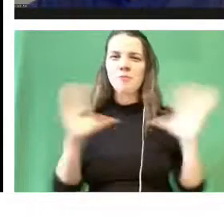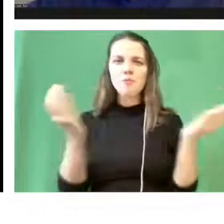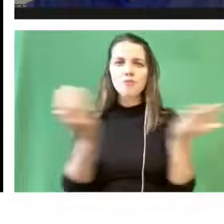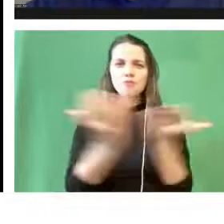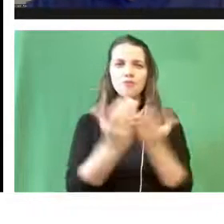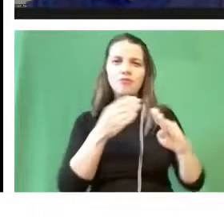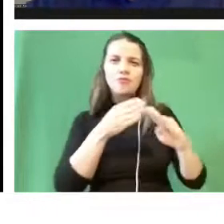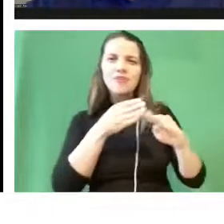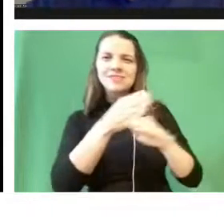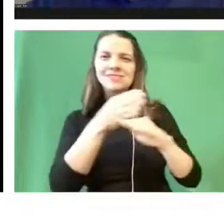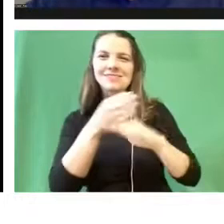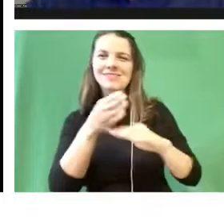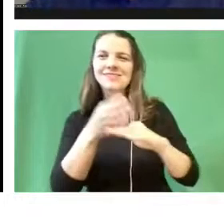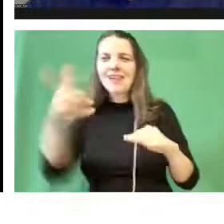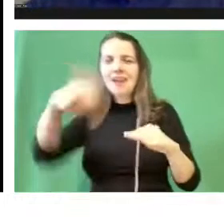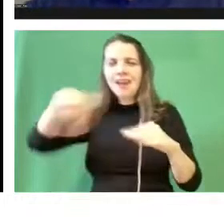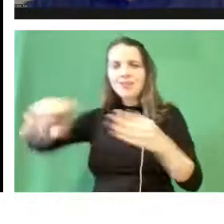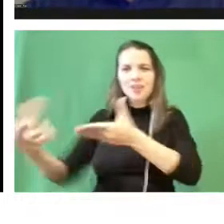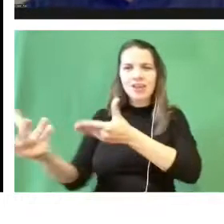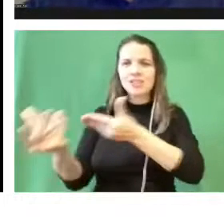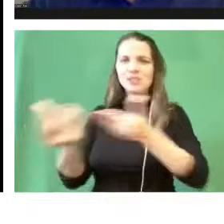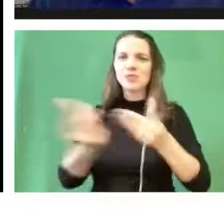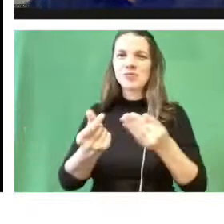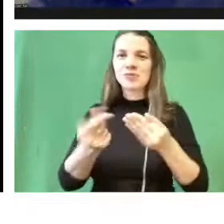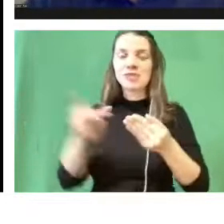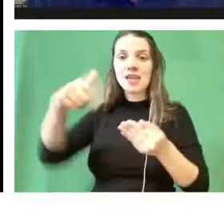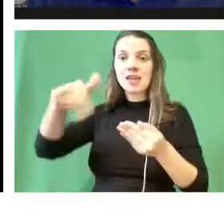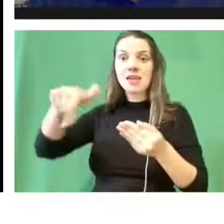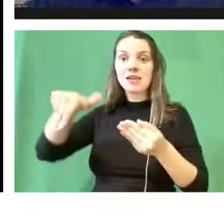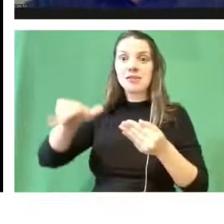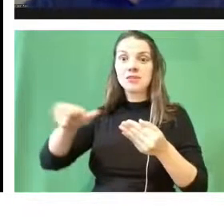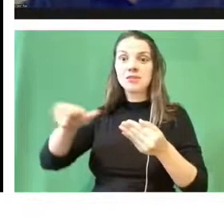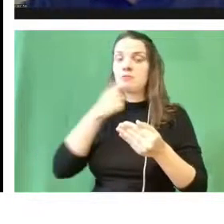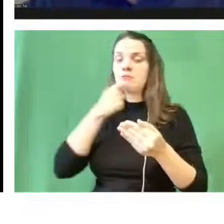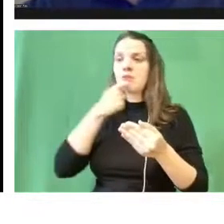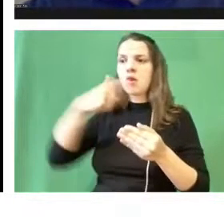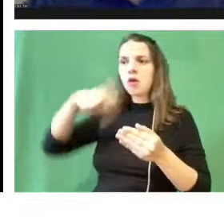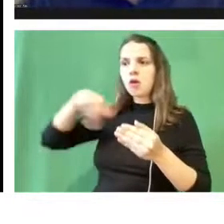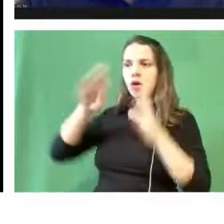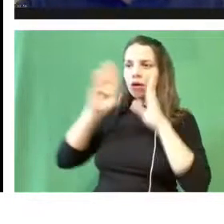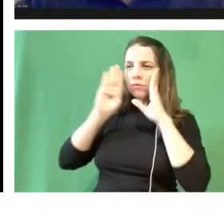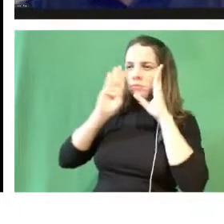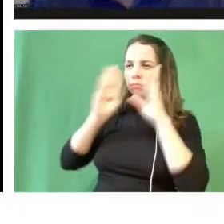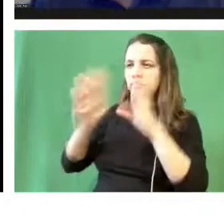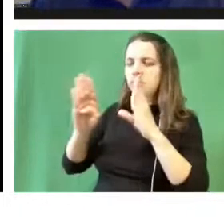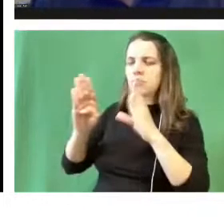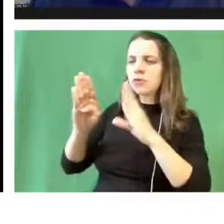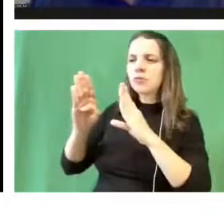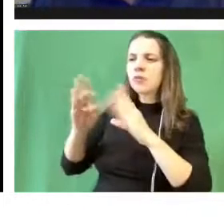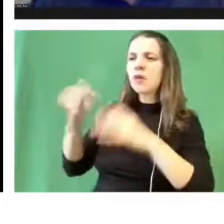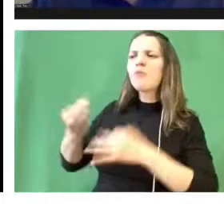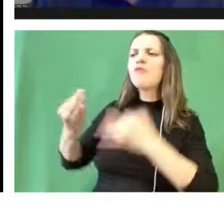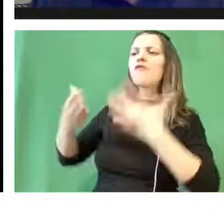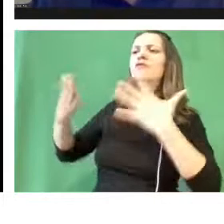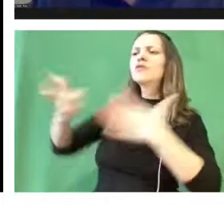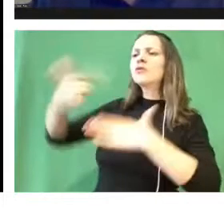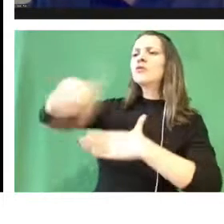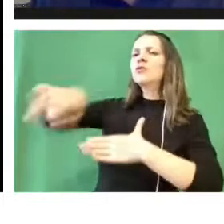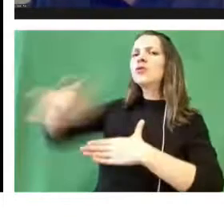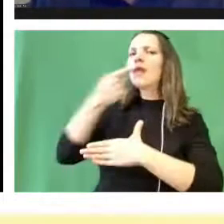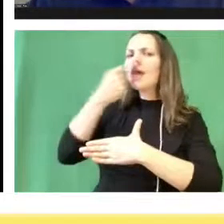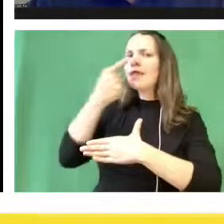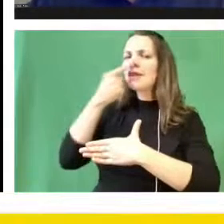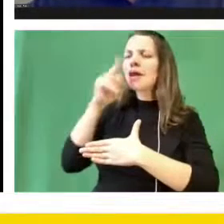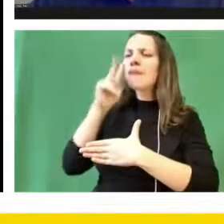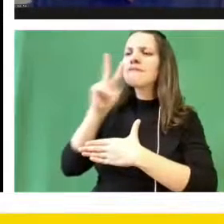conjunto son un público objetivo de nuestra atención profesional, nuestro interés, y que